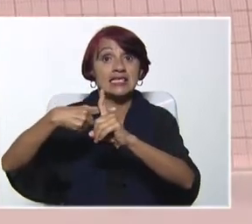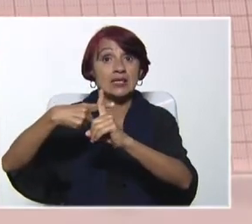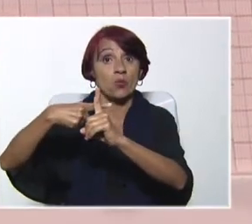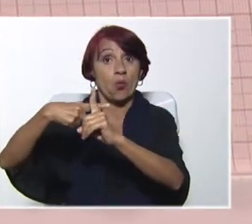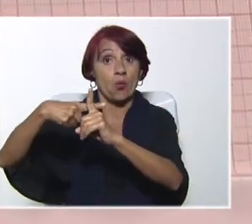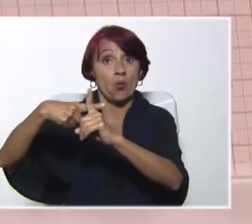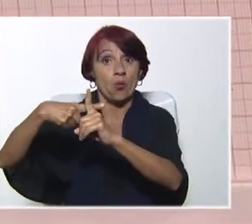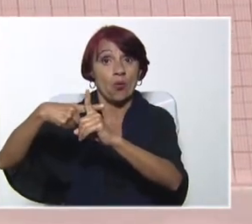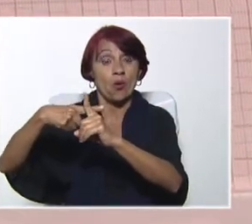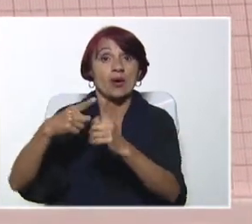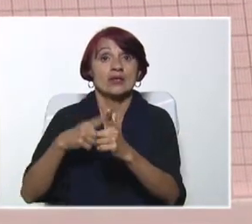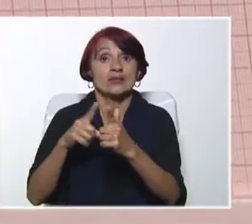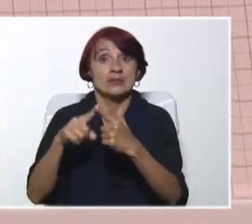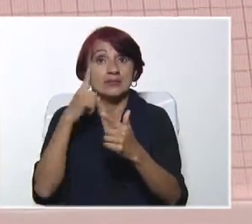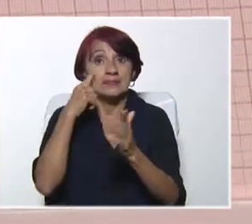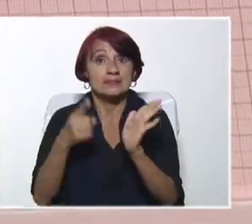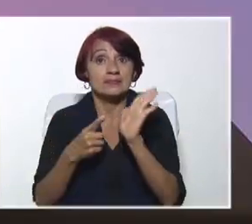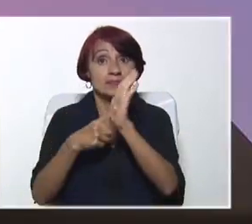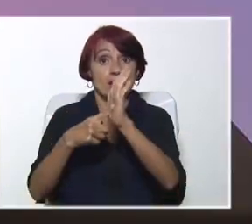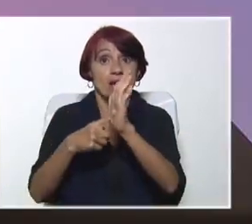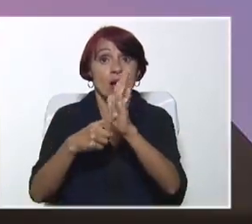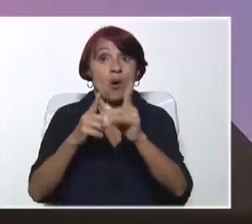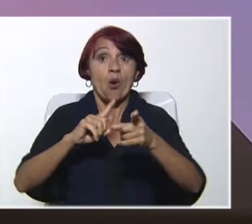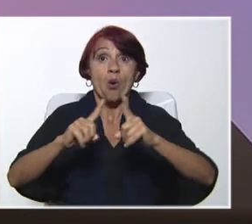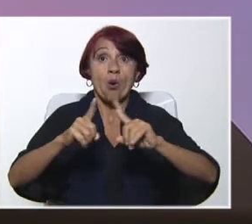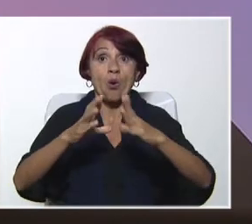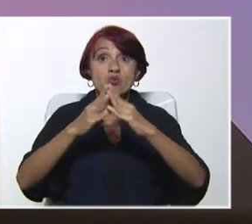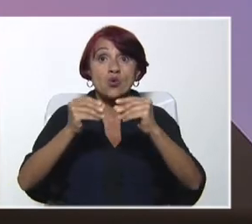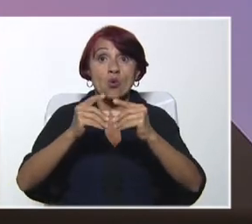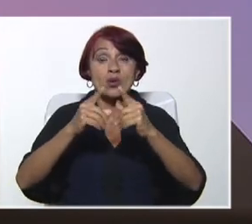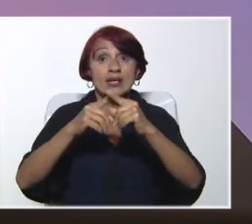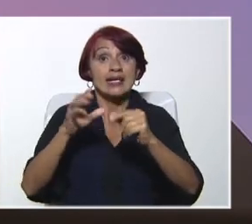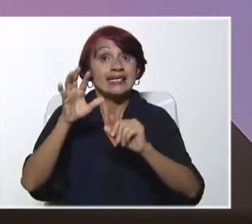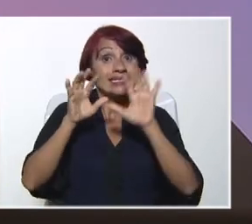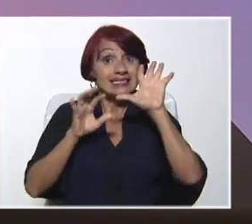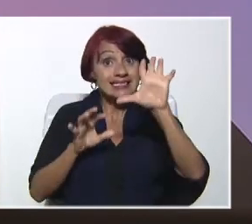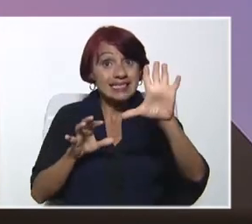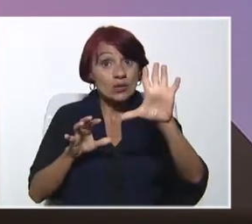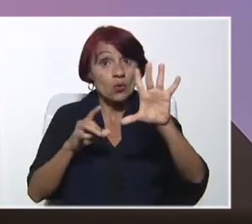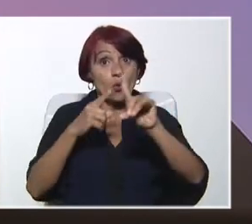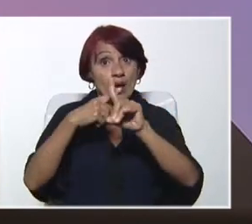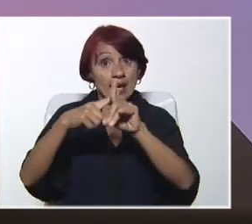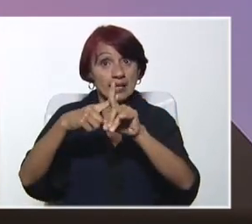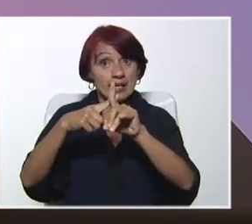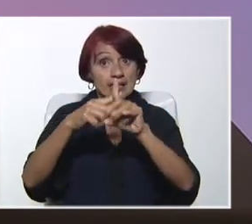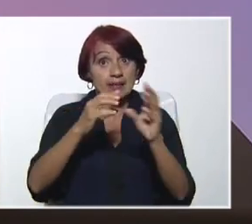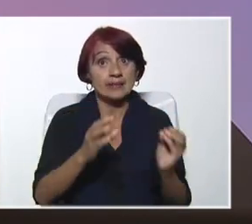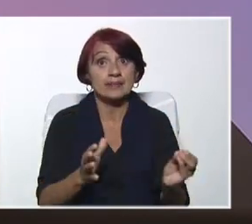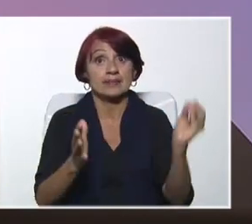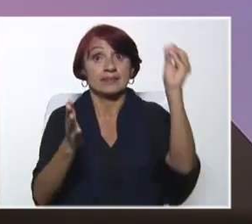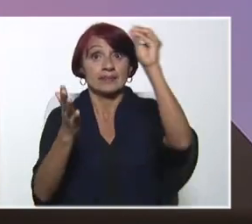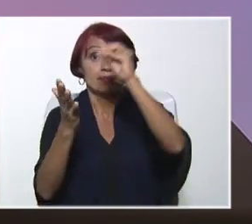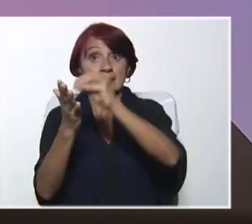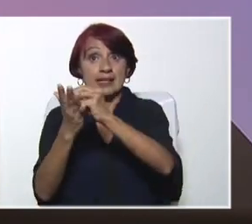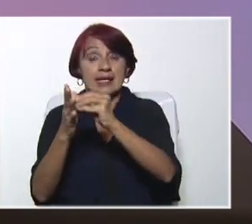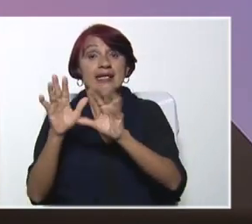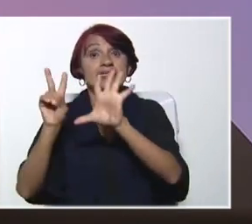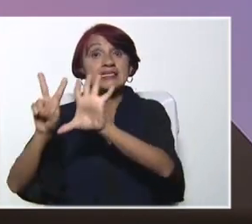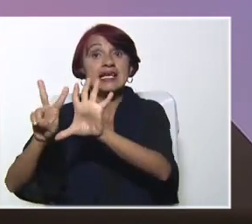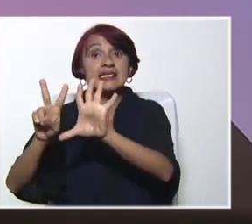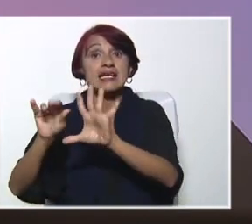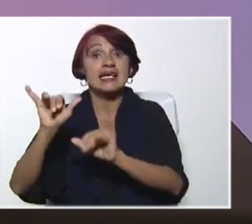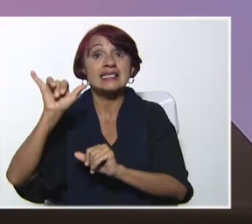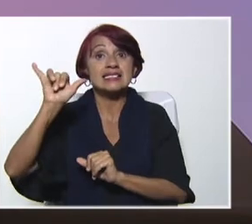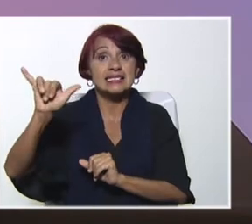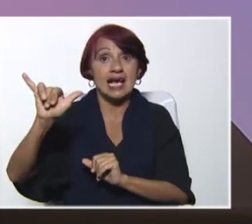La otra coordenada, Júpiter, 5 en X y 7 en Y. 5